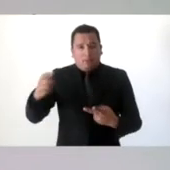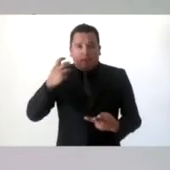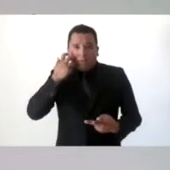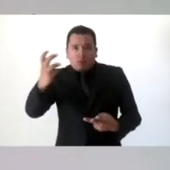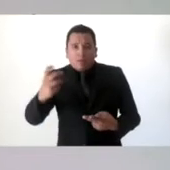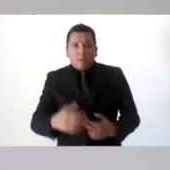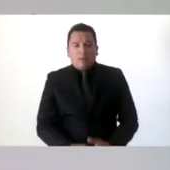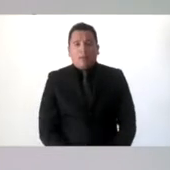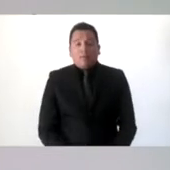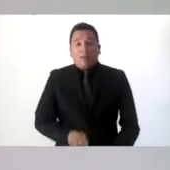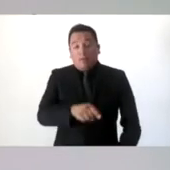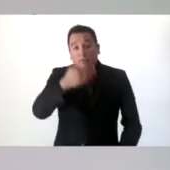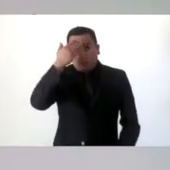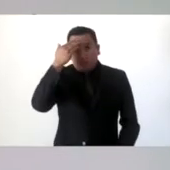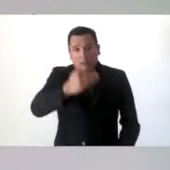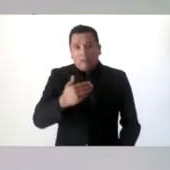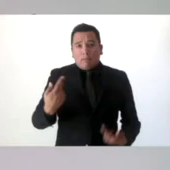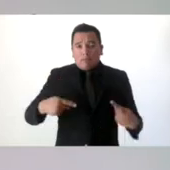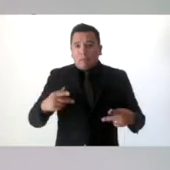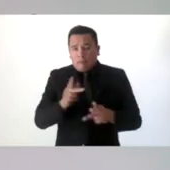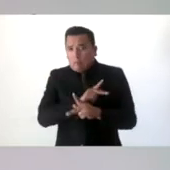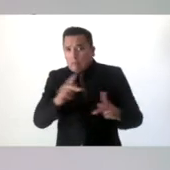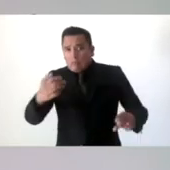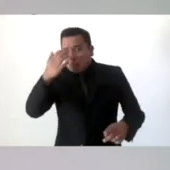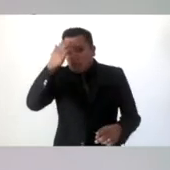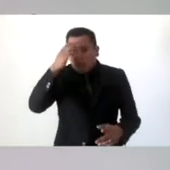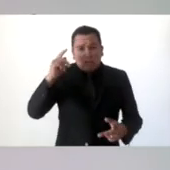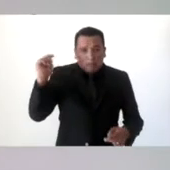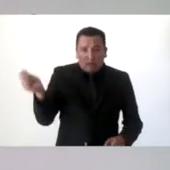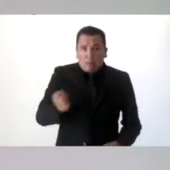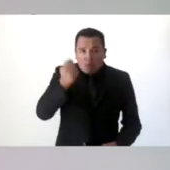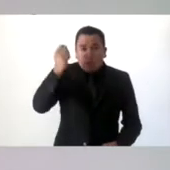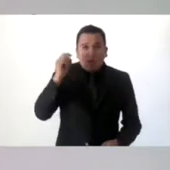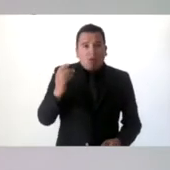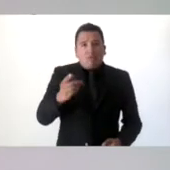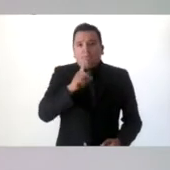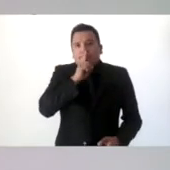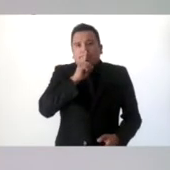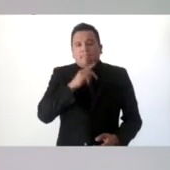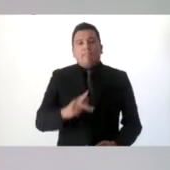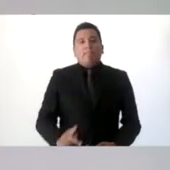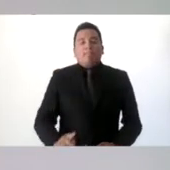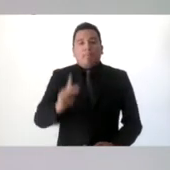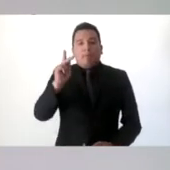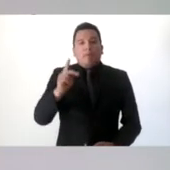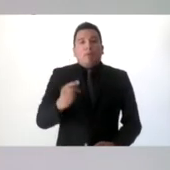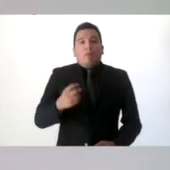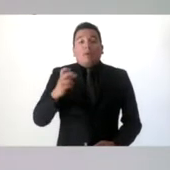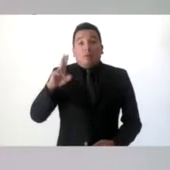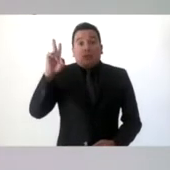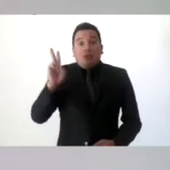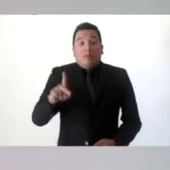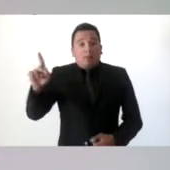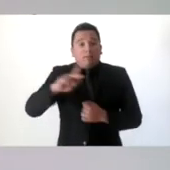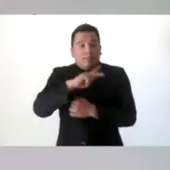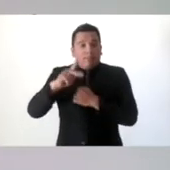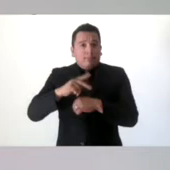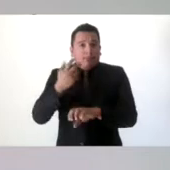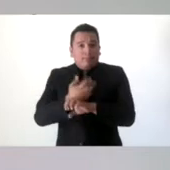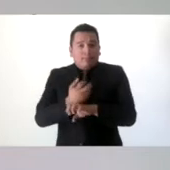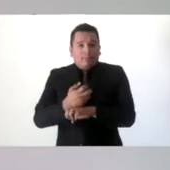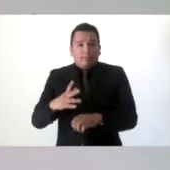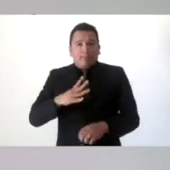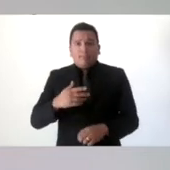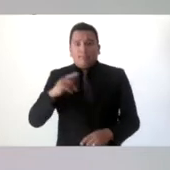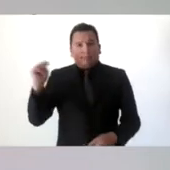hacer. Como tú sabes, bueno, no todos están inmersos en la tecnología tampoco allá, pero sí es un país que